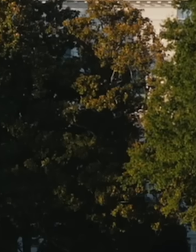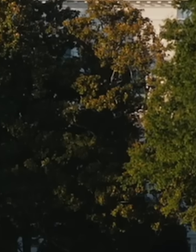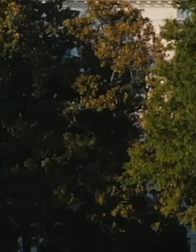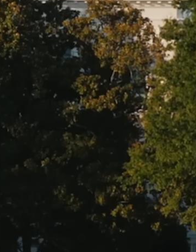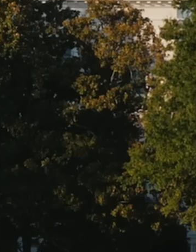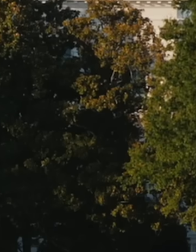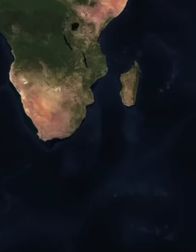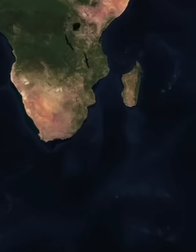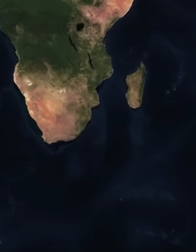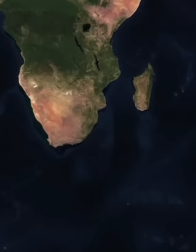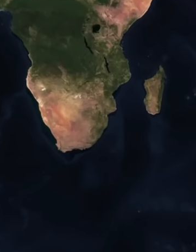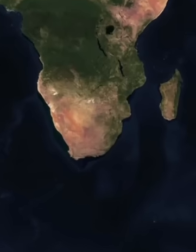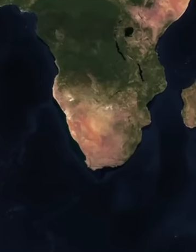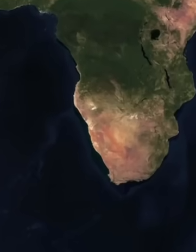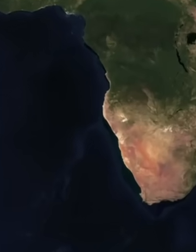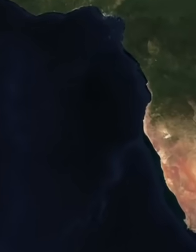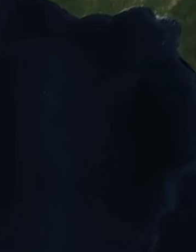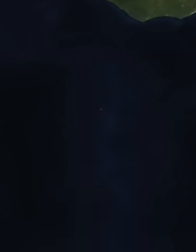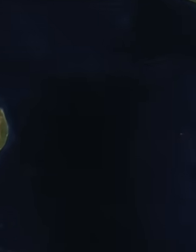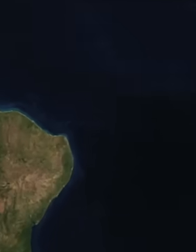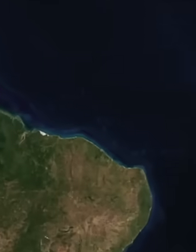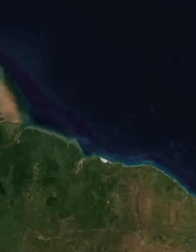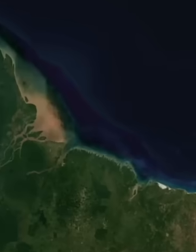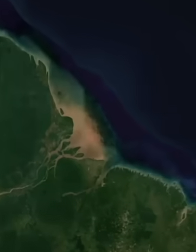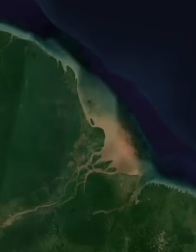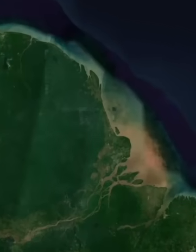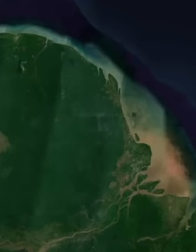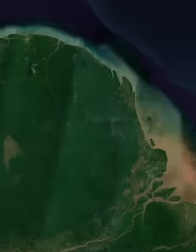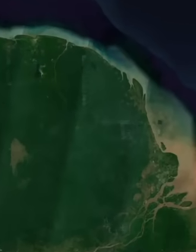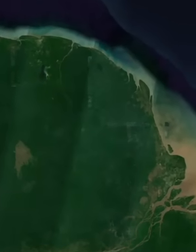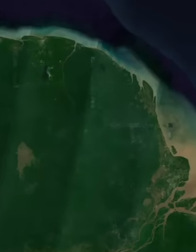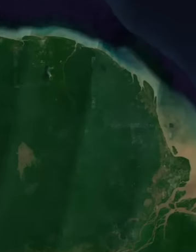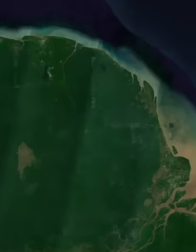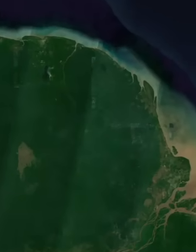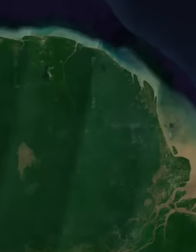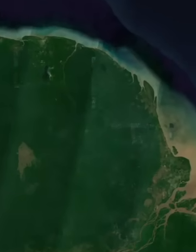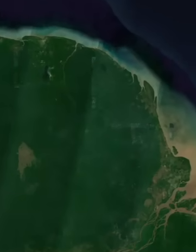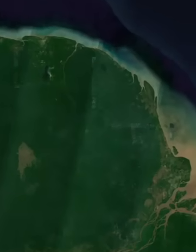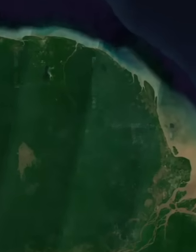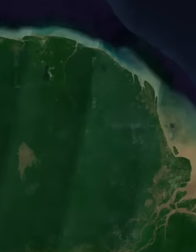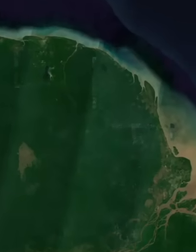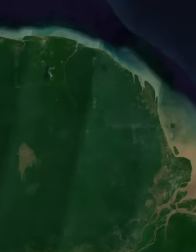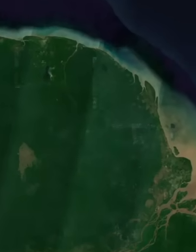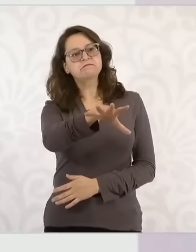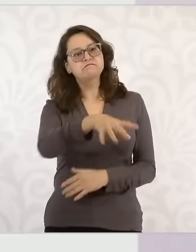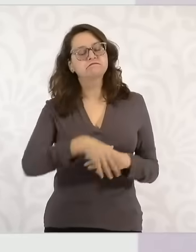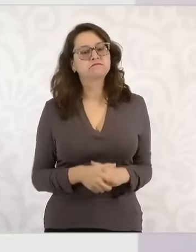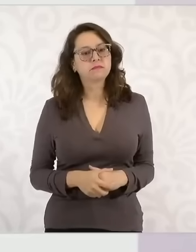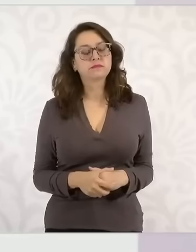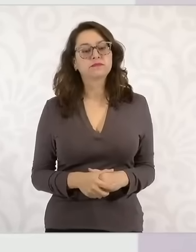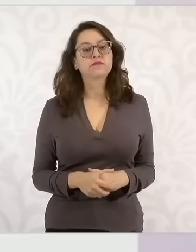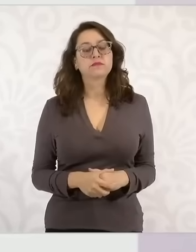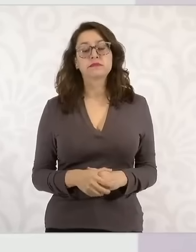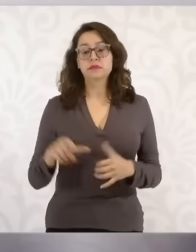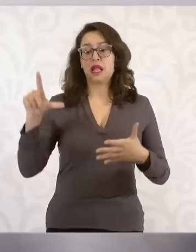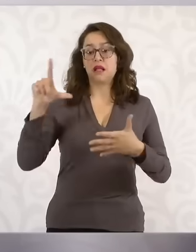Blanca respecto a la situación en Venezuela, es mi deber, como jefa del Estado mexicano, dejar nuestra postura